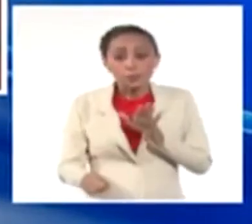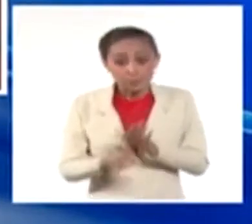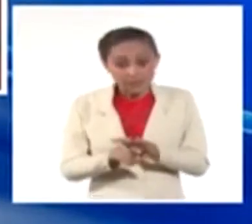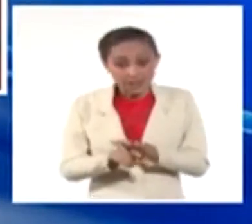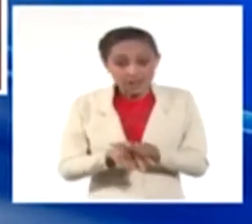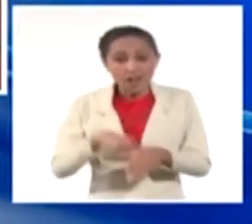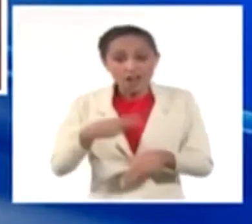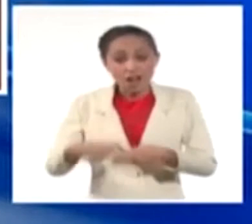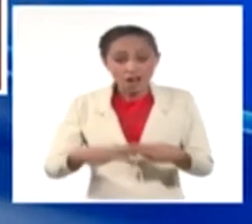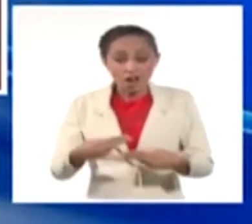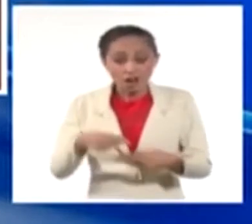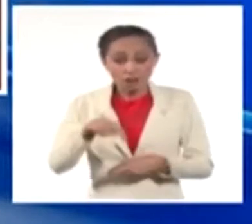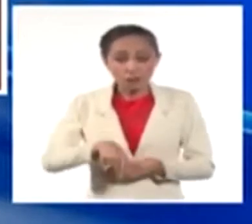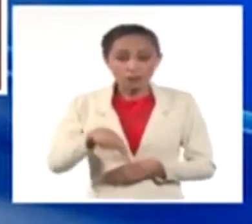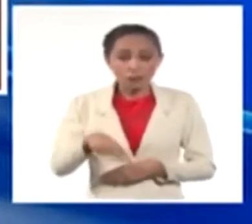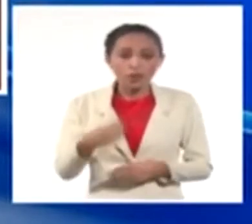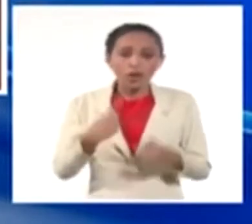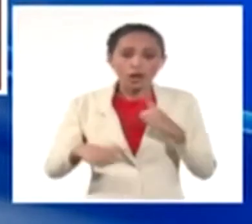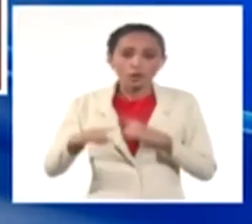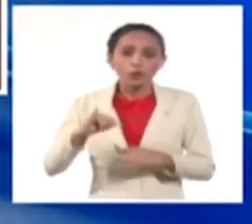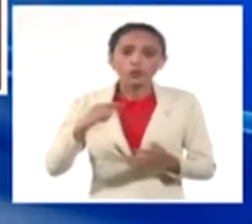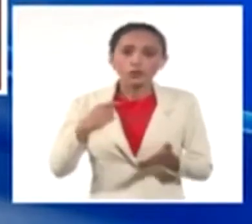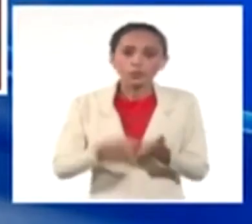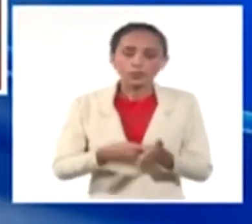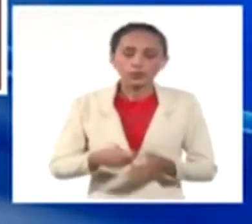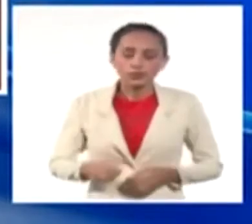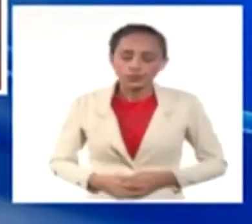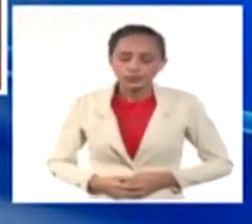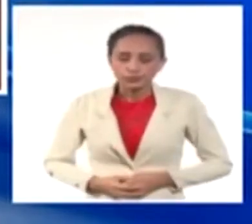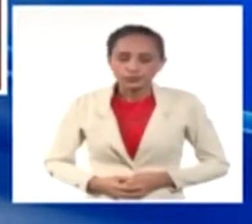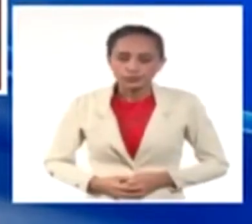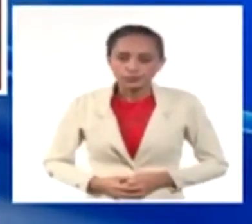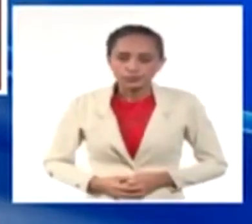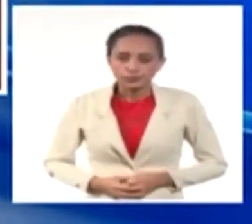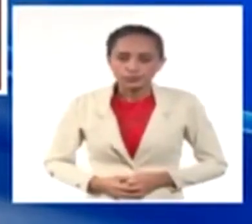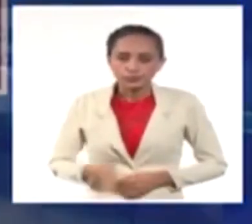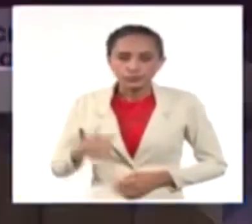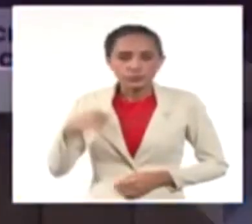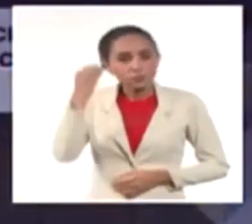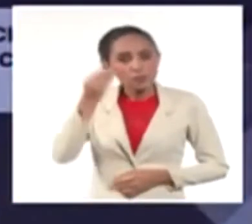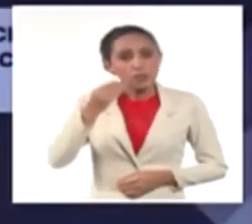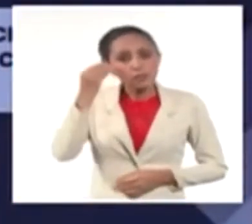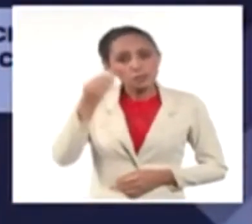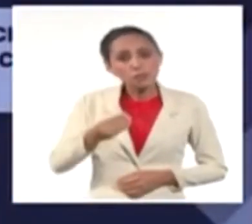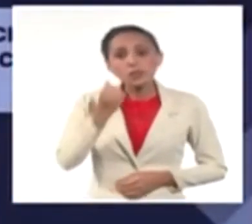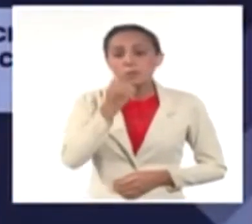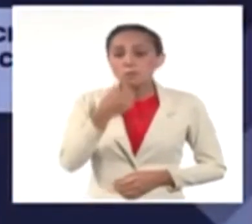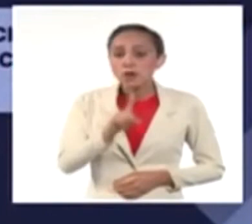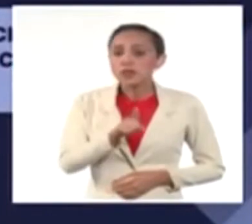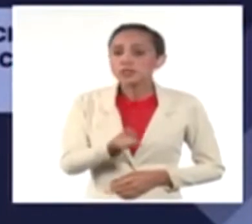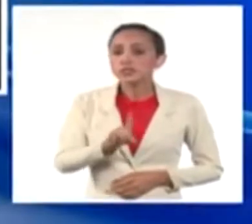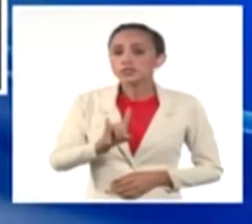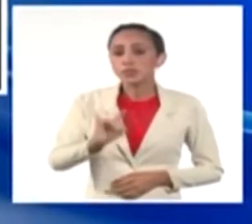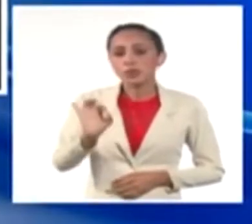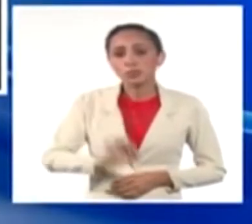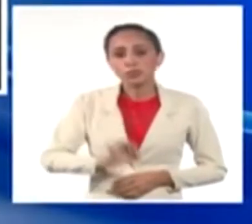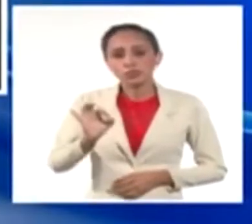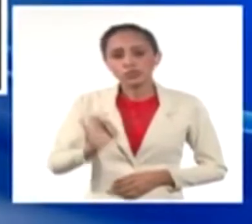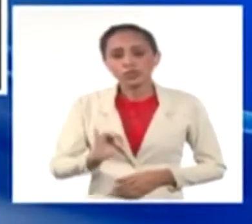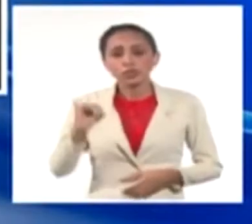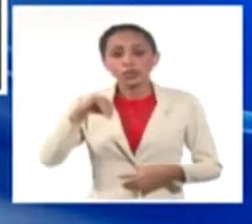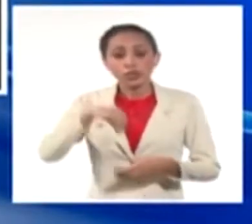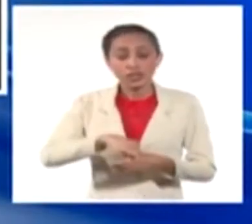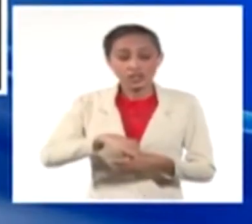aportar algunos de estos tributos. Se prevé un incremento del 19% en los ingresos